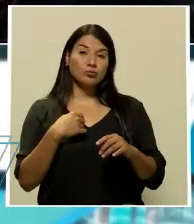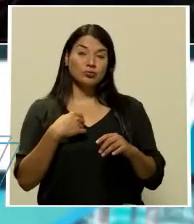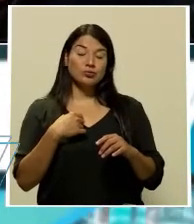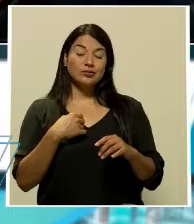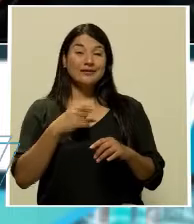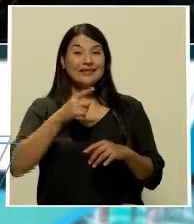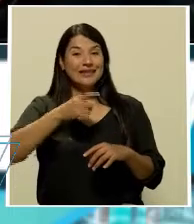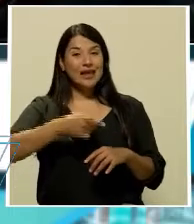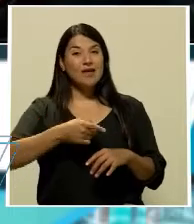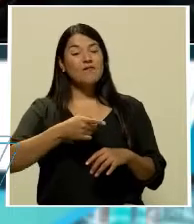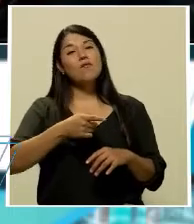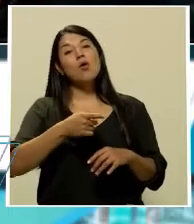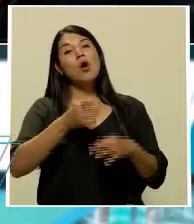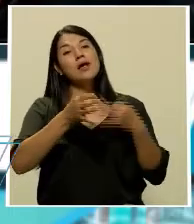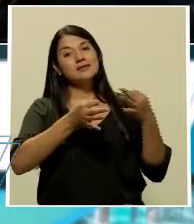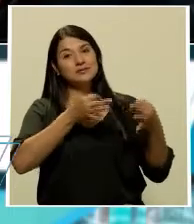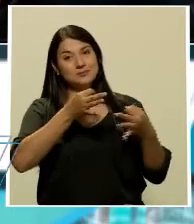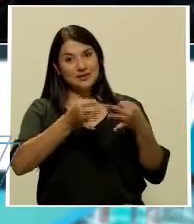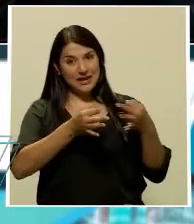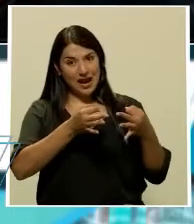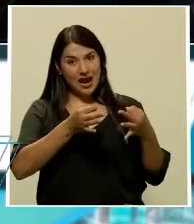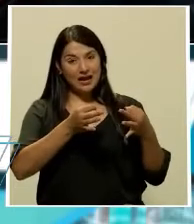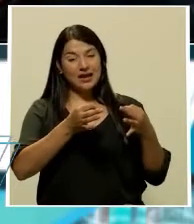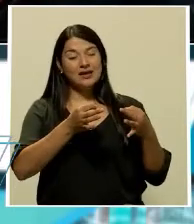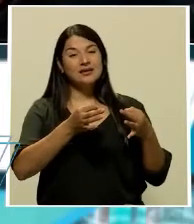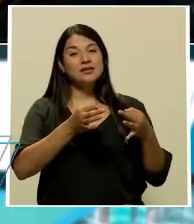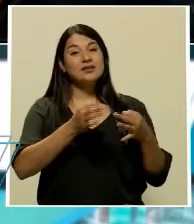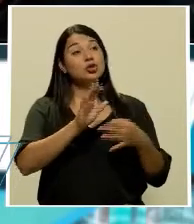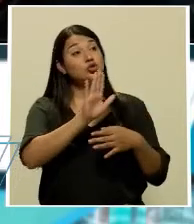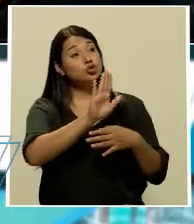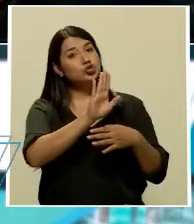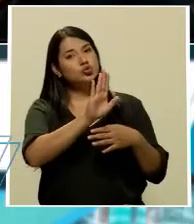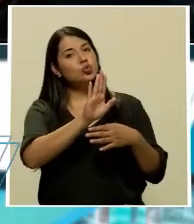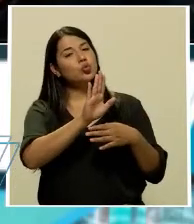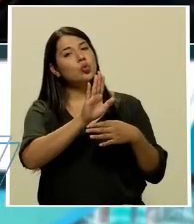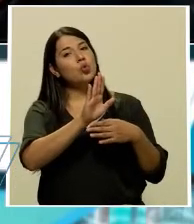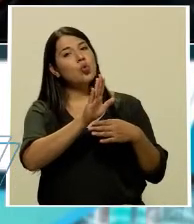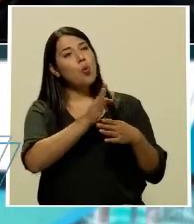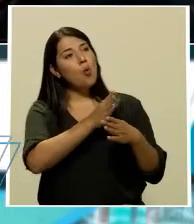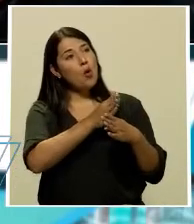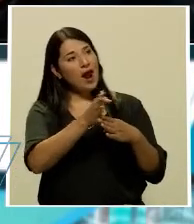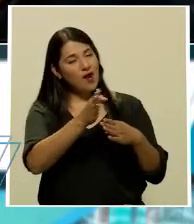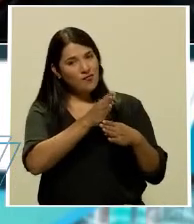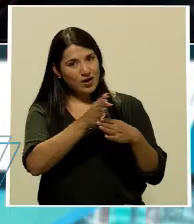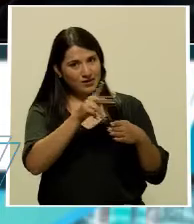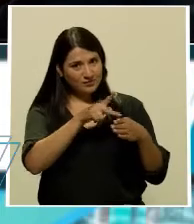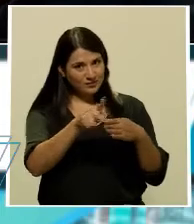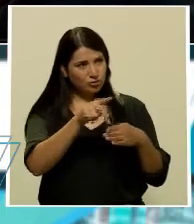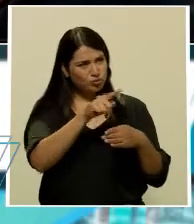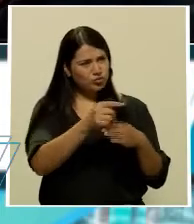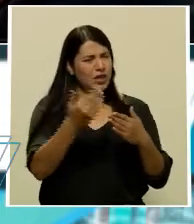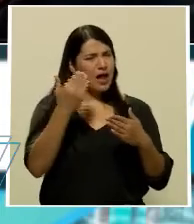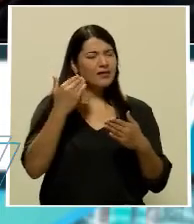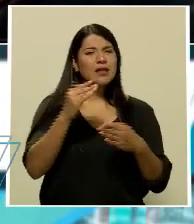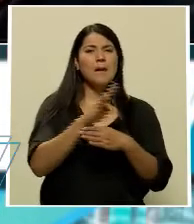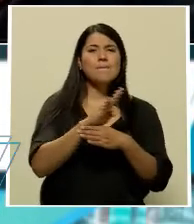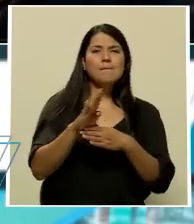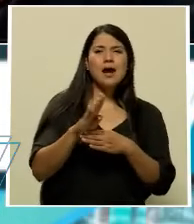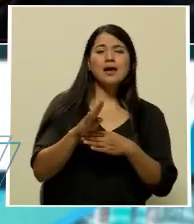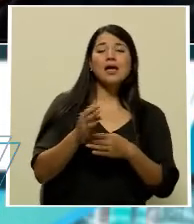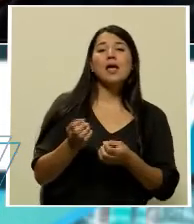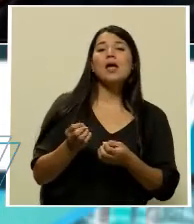contexto al televidente. Su trayectoria profesional viene de banca multilateral,